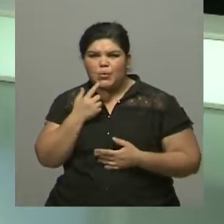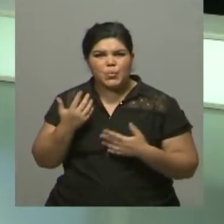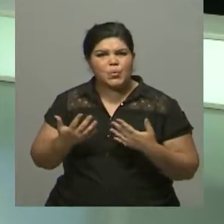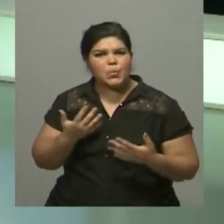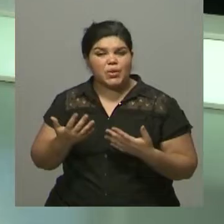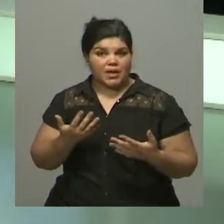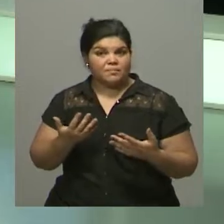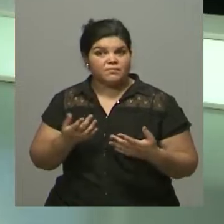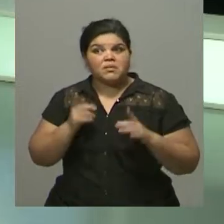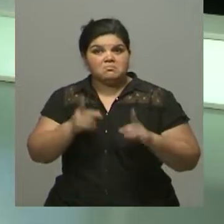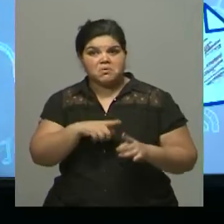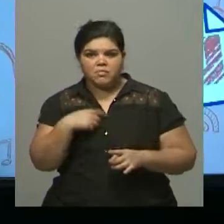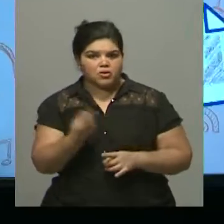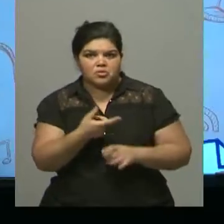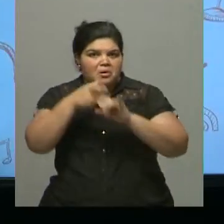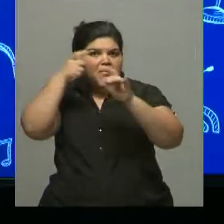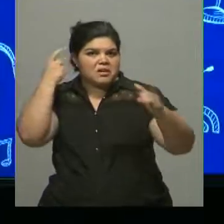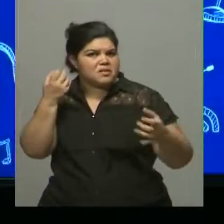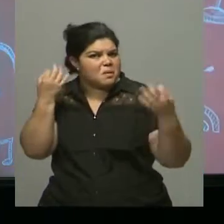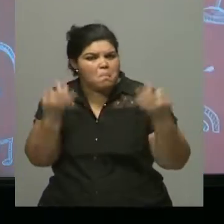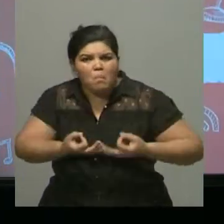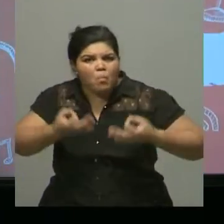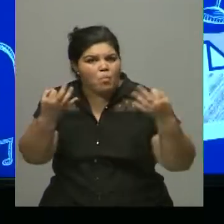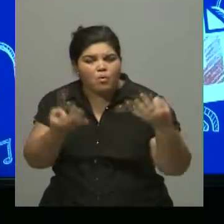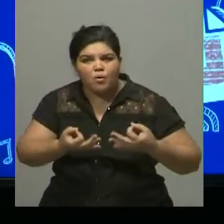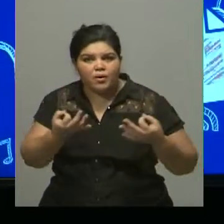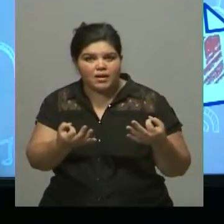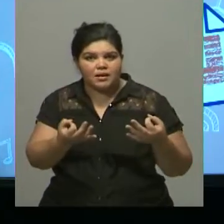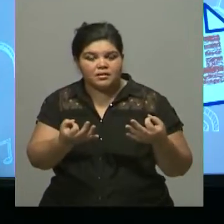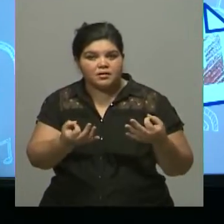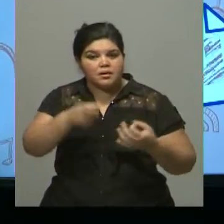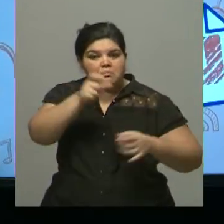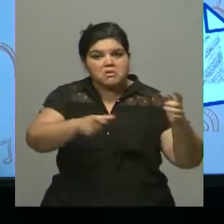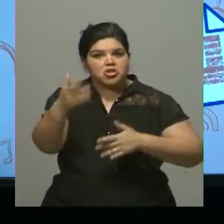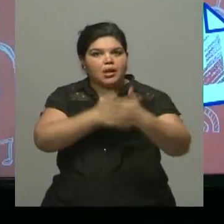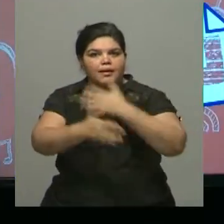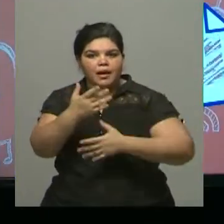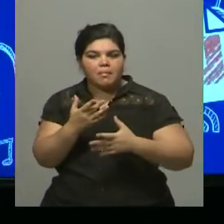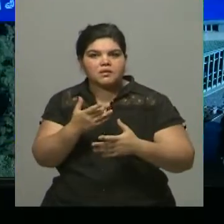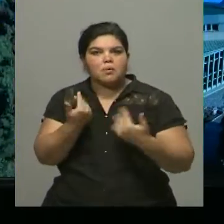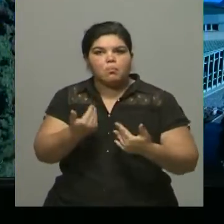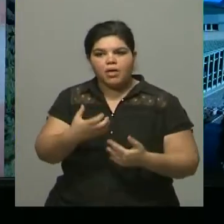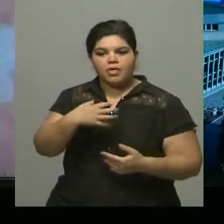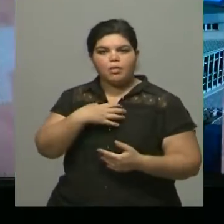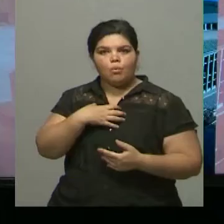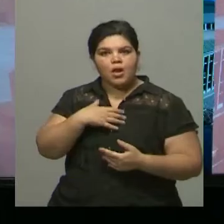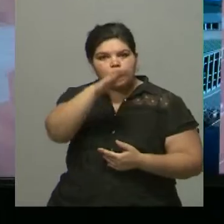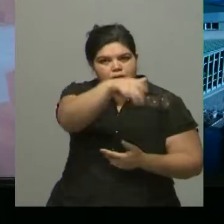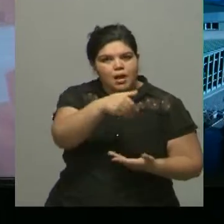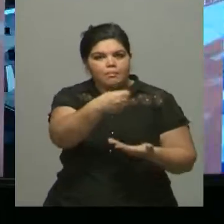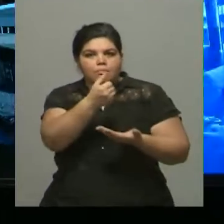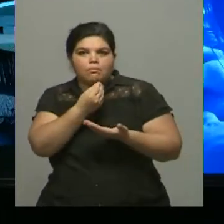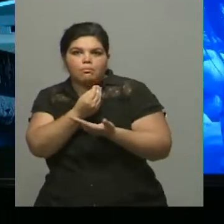experiencias sumamente valiosas en donde hay, donde el empleador, la empleadora puede pensar cómo